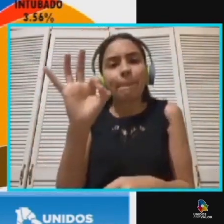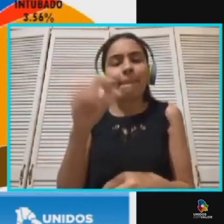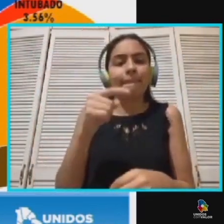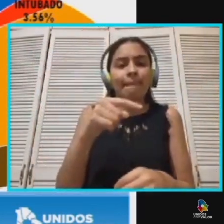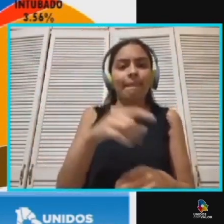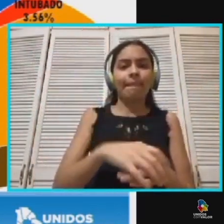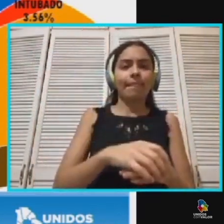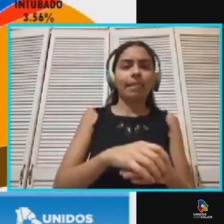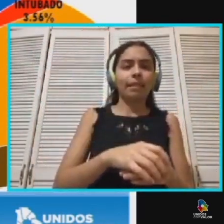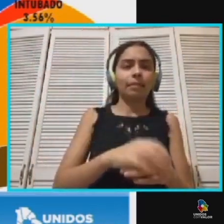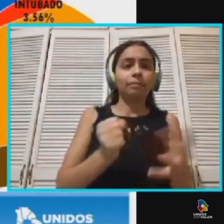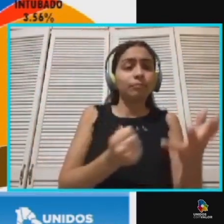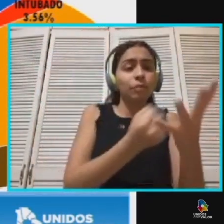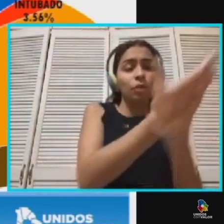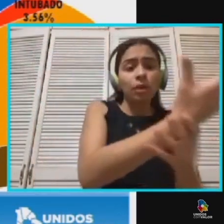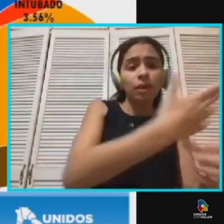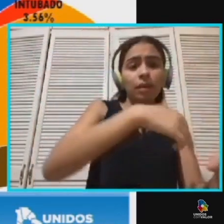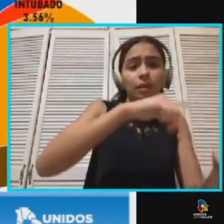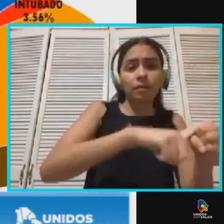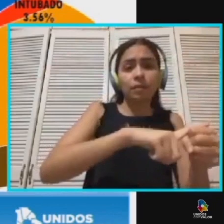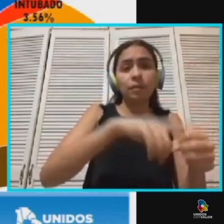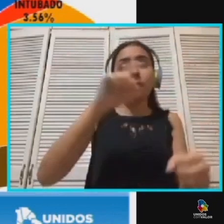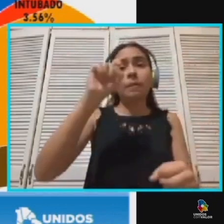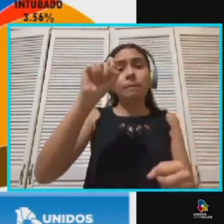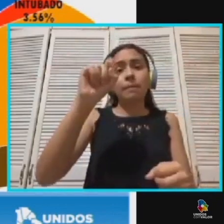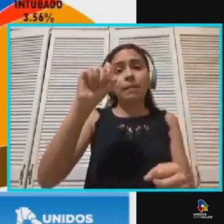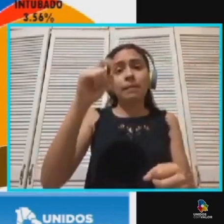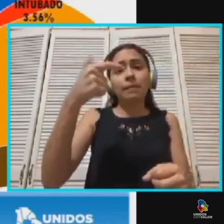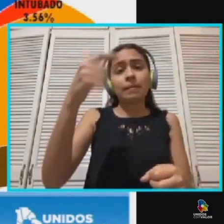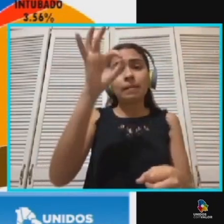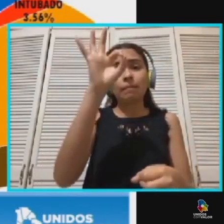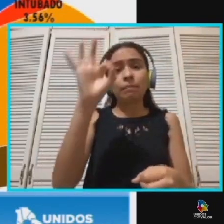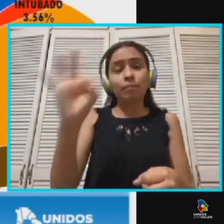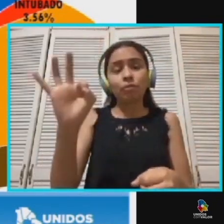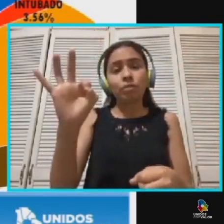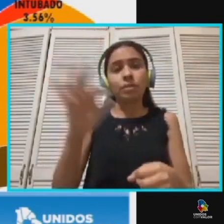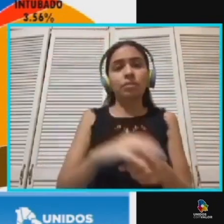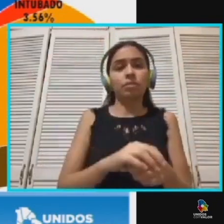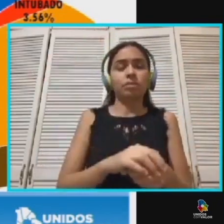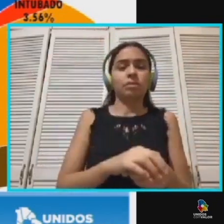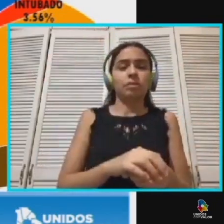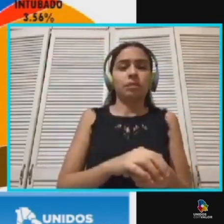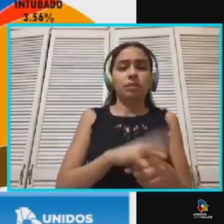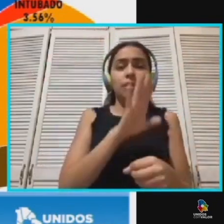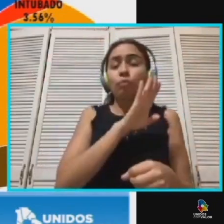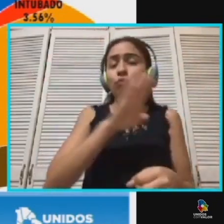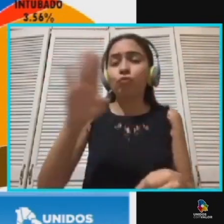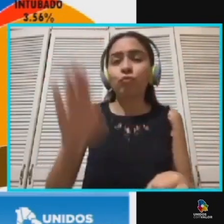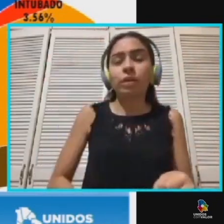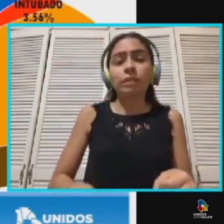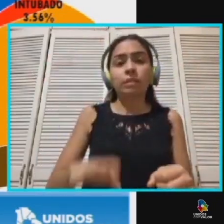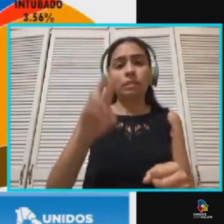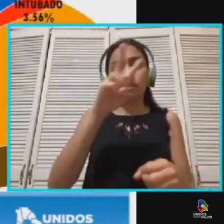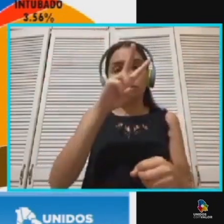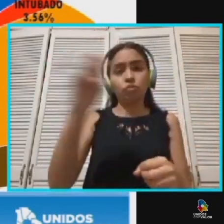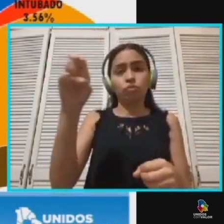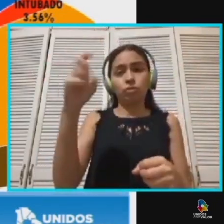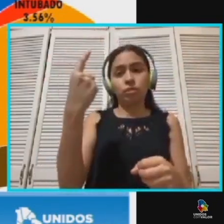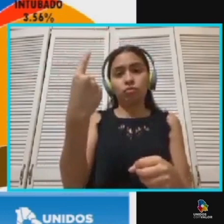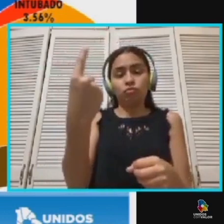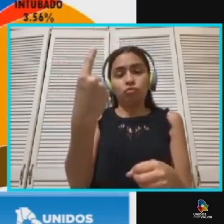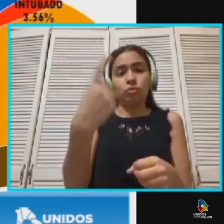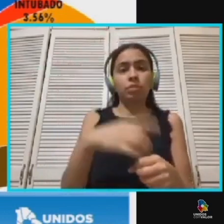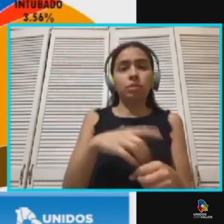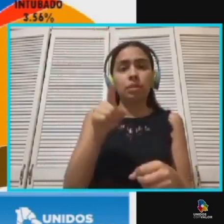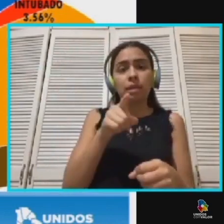sanitaria, 27% de los casos, son 308 defunciones, con 201 se representa en la gráfica con